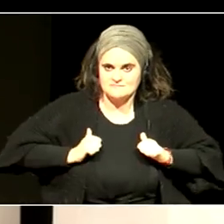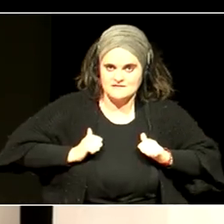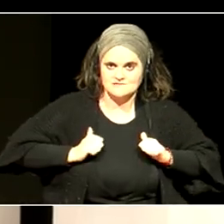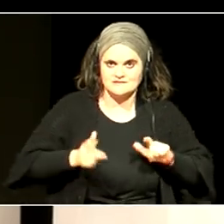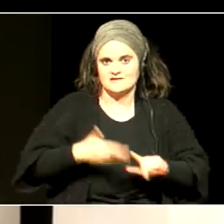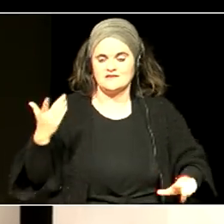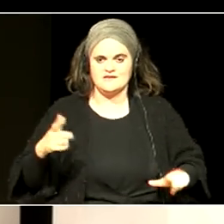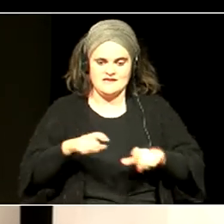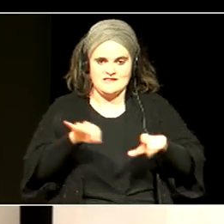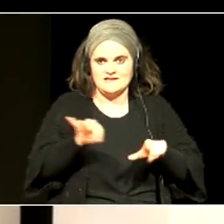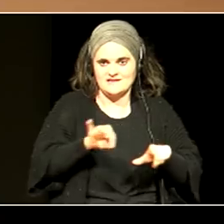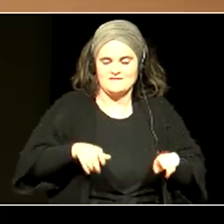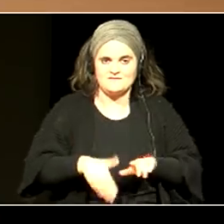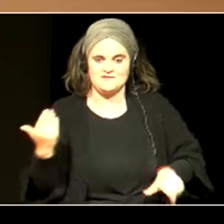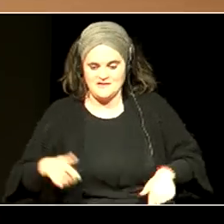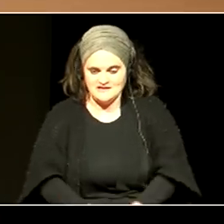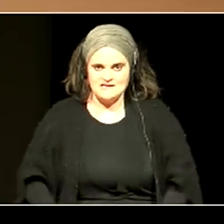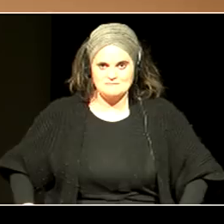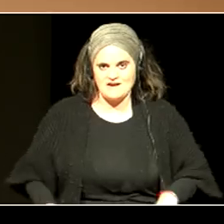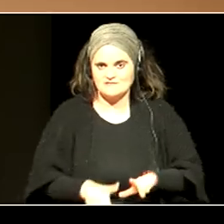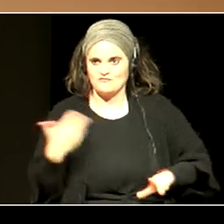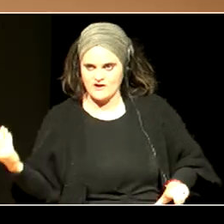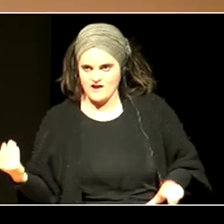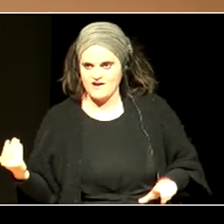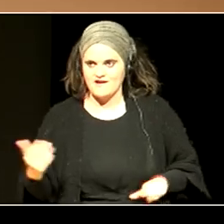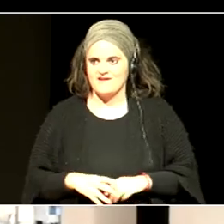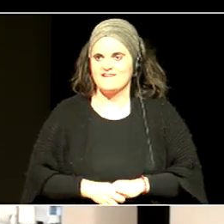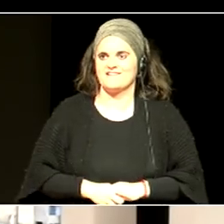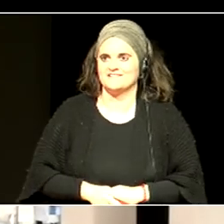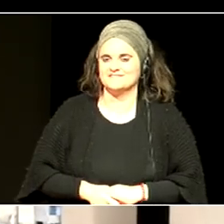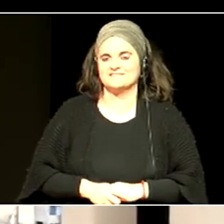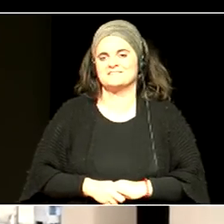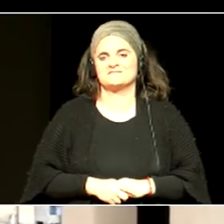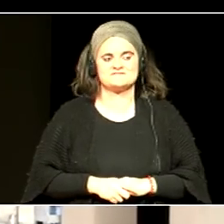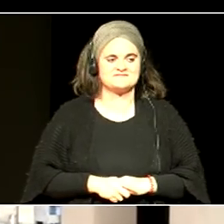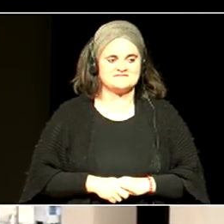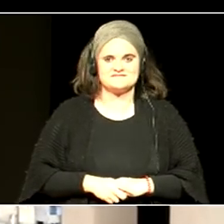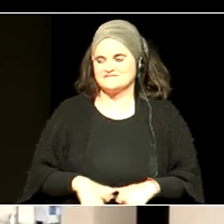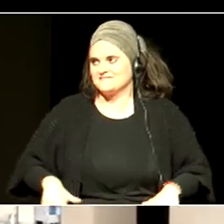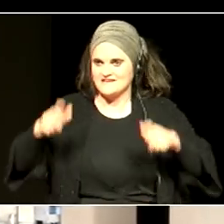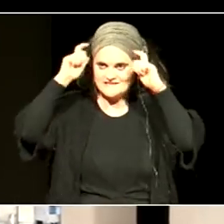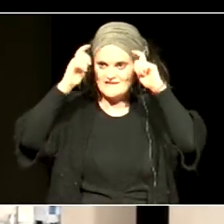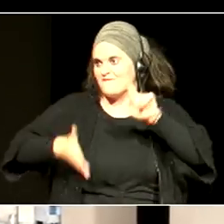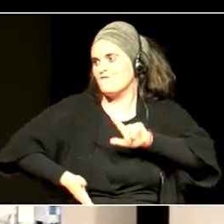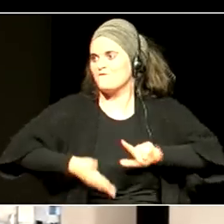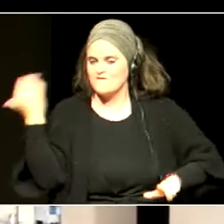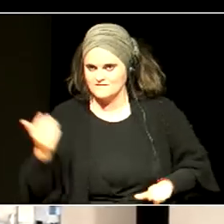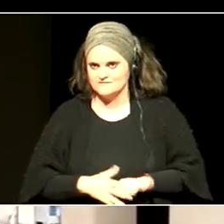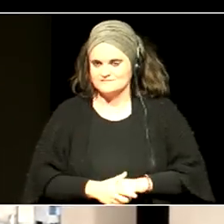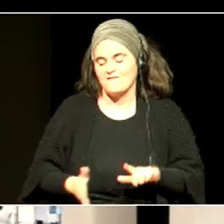los cartapacios de las bragas o sea por favor O sea atera